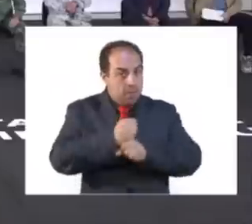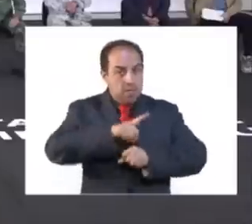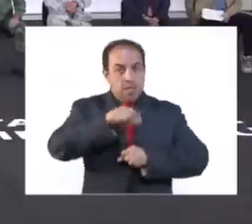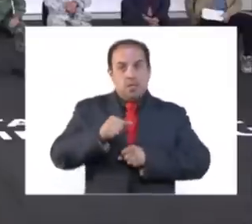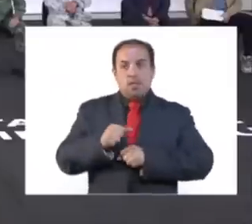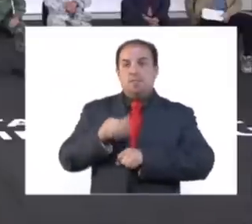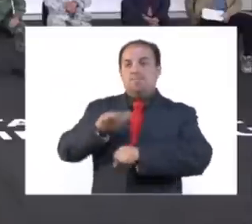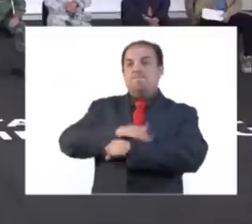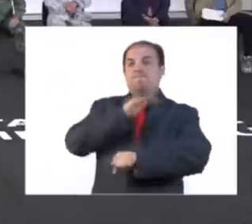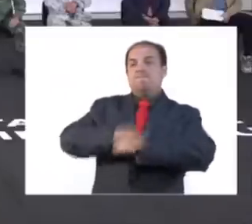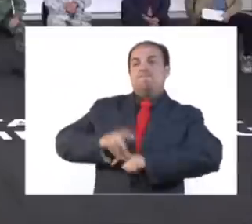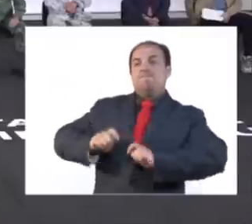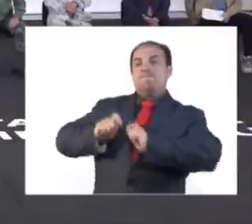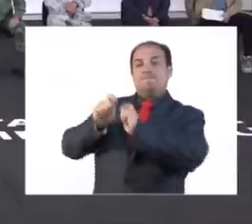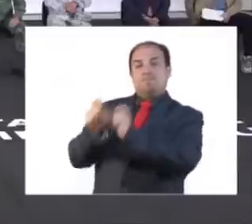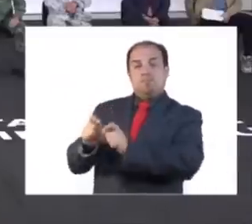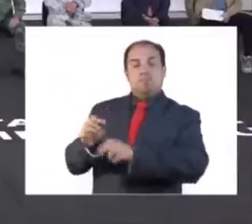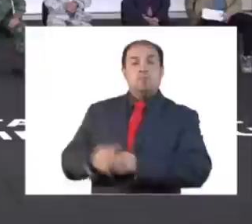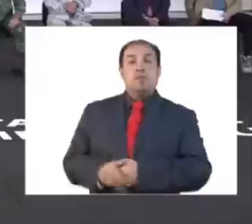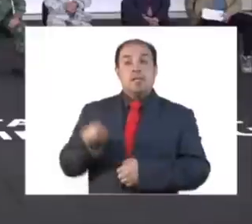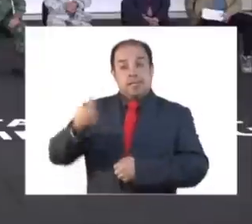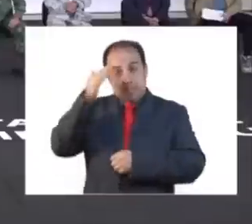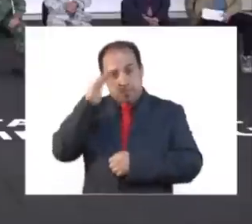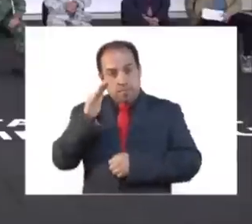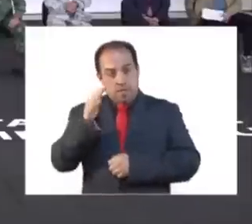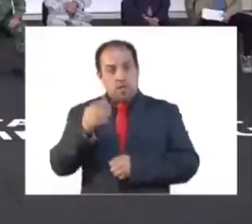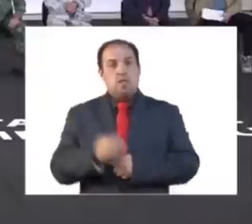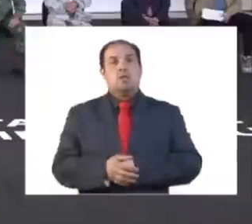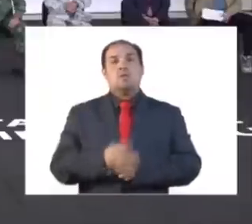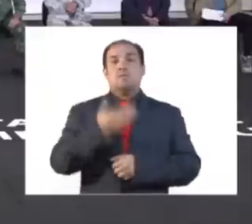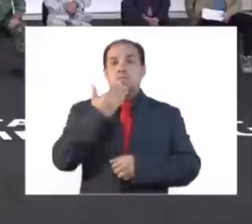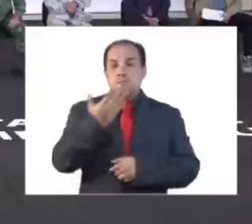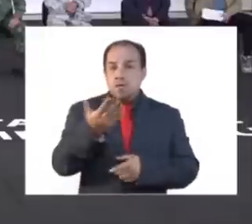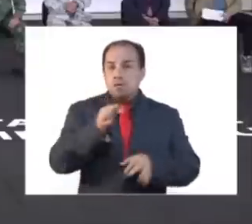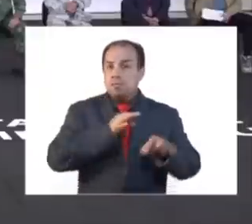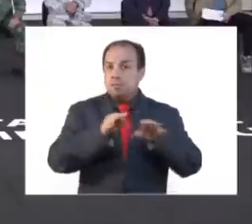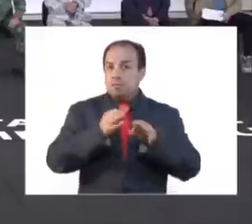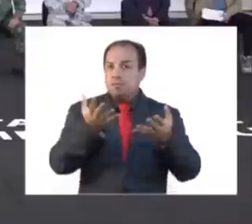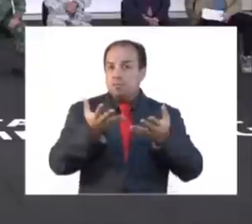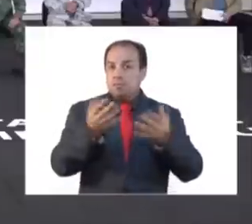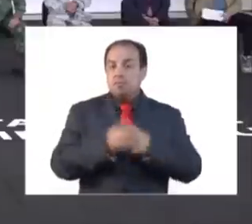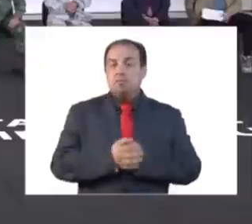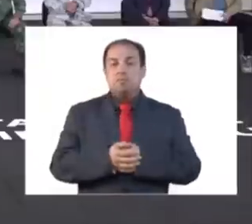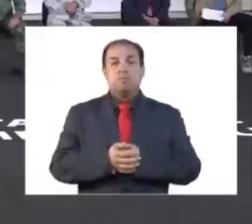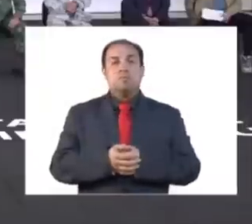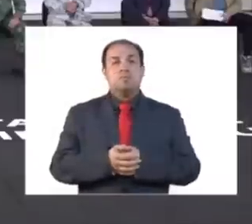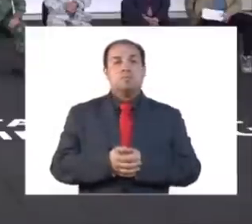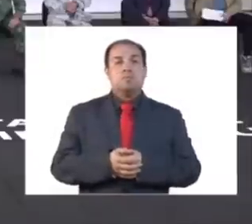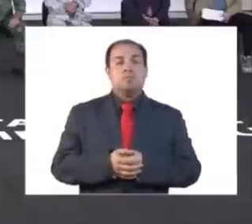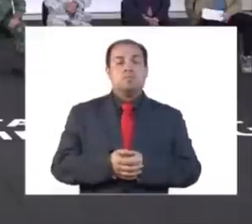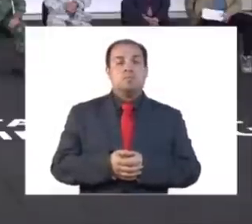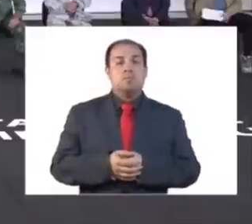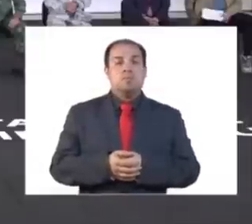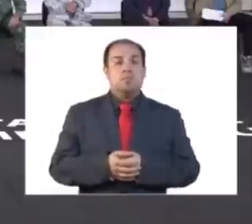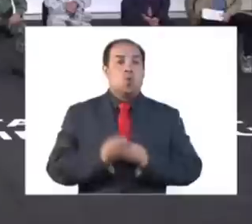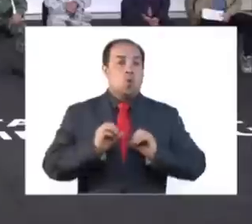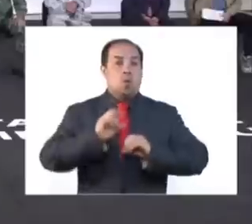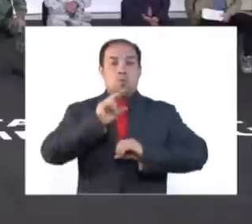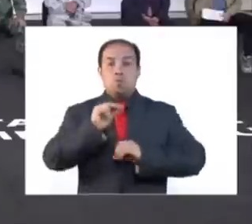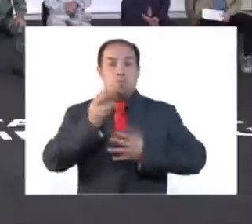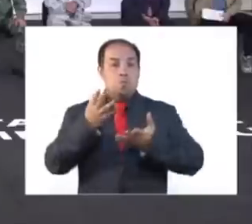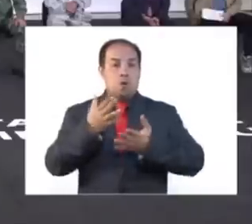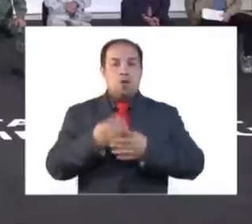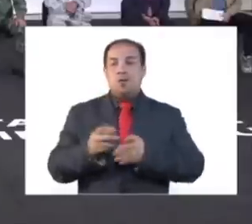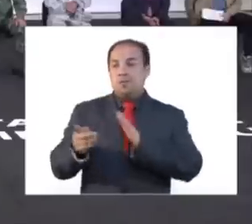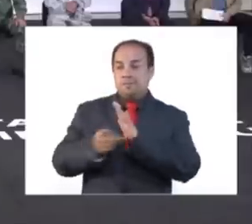es evaluado, tal manera que sepa si realizó adecuadamente o no la operación que tenía que realizar, lo vuelve a